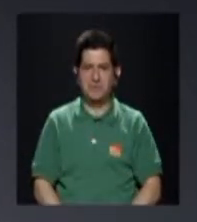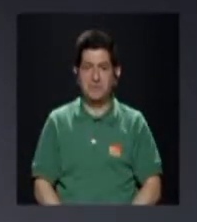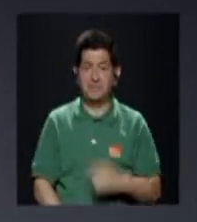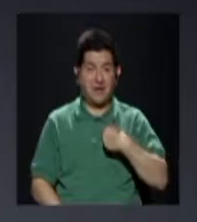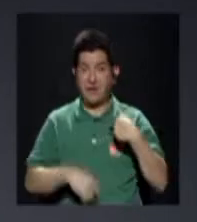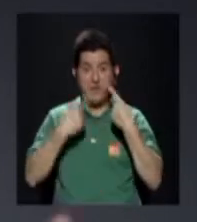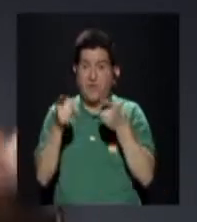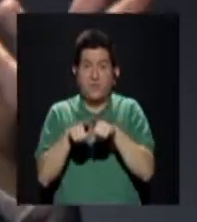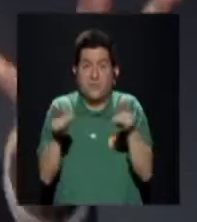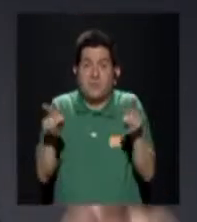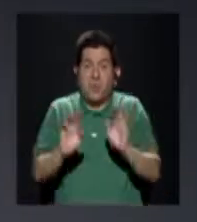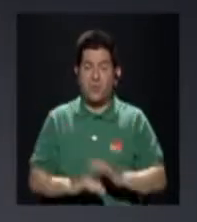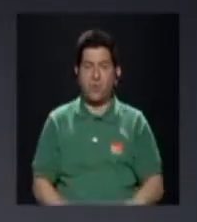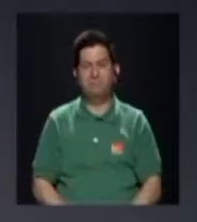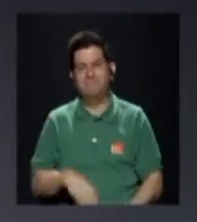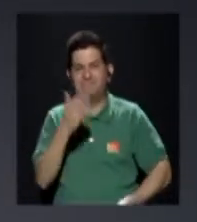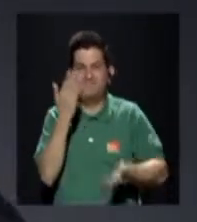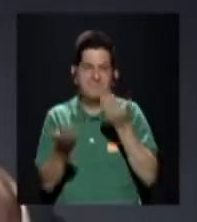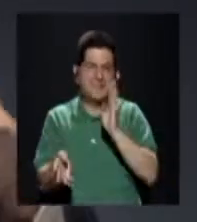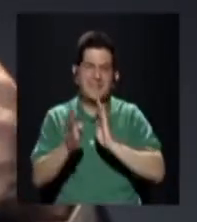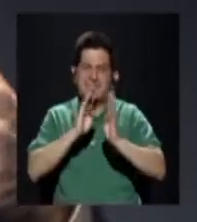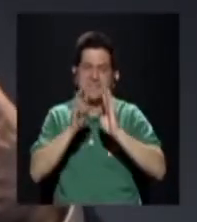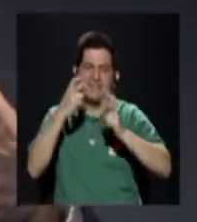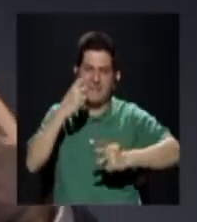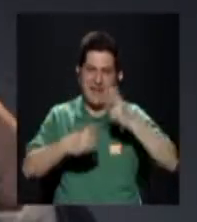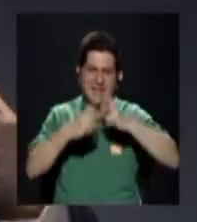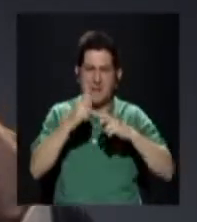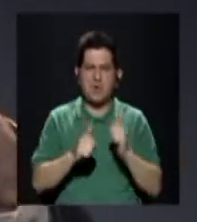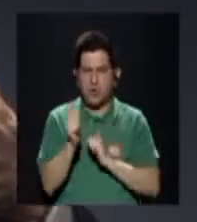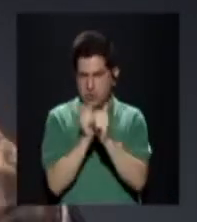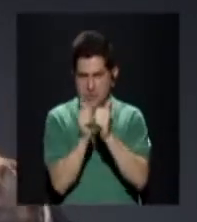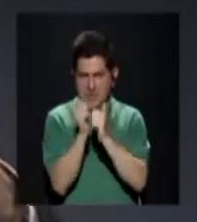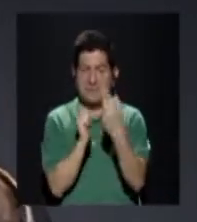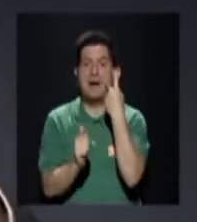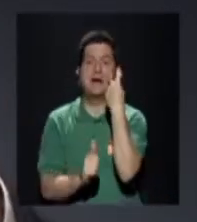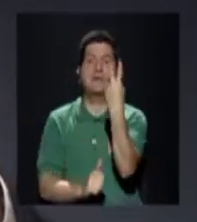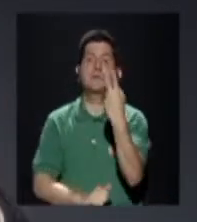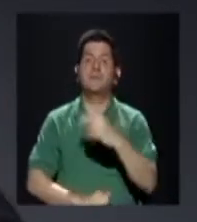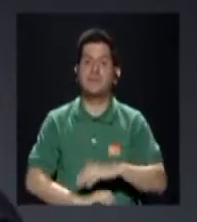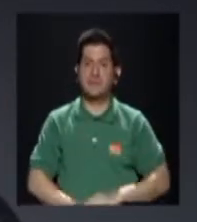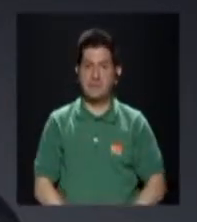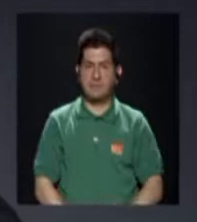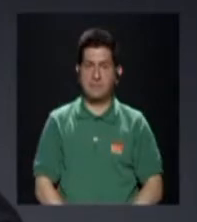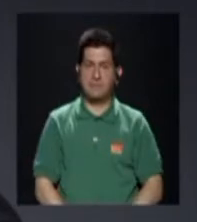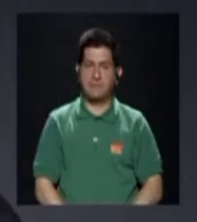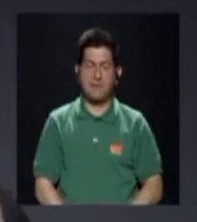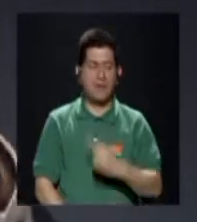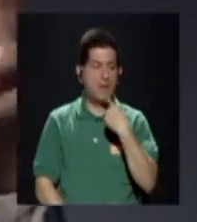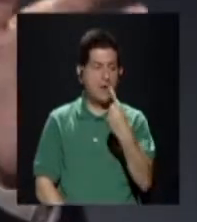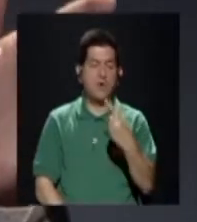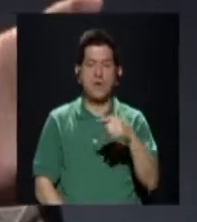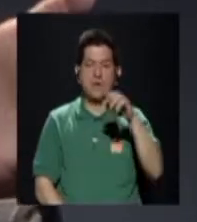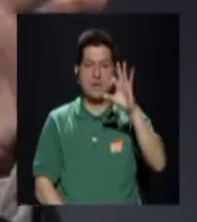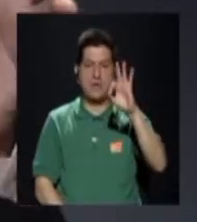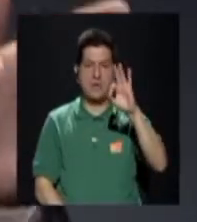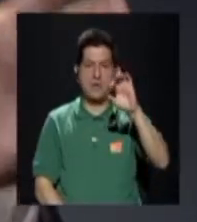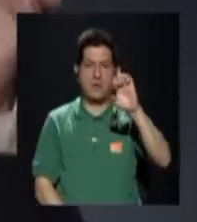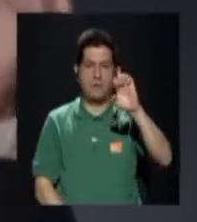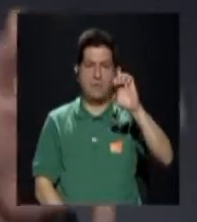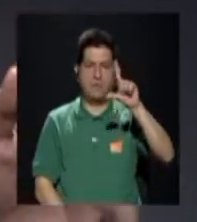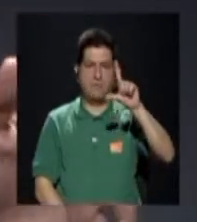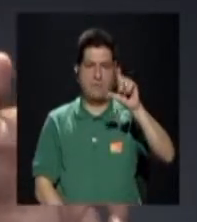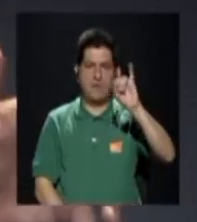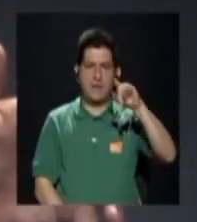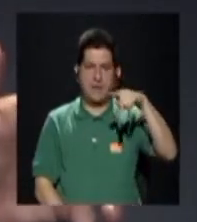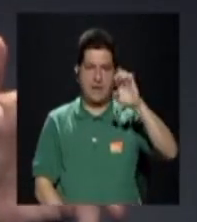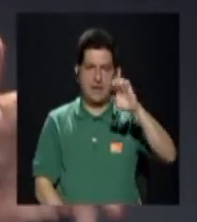fui. Seguramente hablaban del problema de la competencia. Y vea usted que en lo que decía don Felipe,